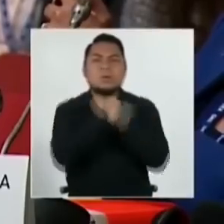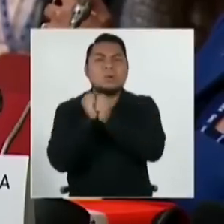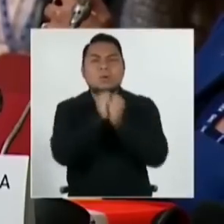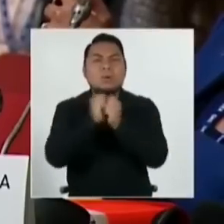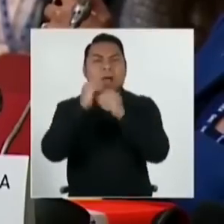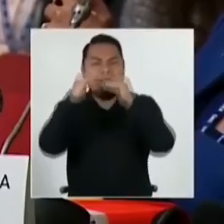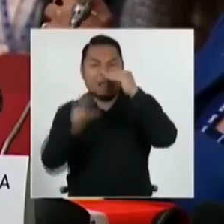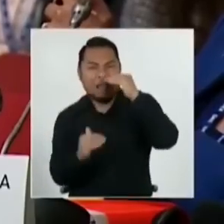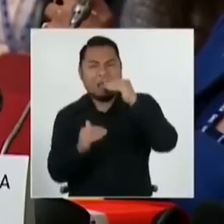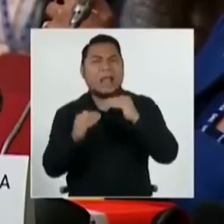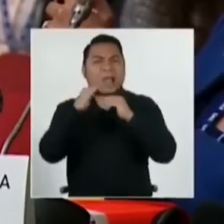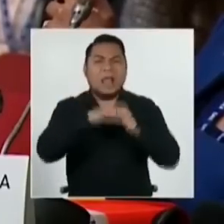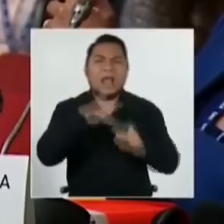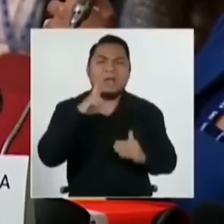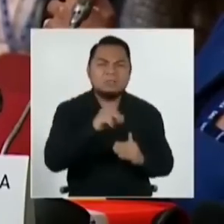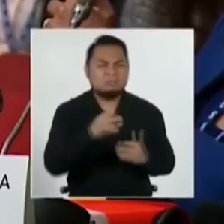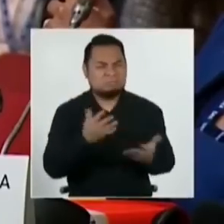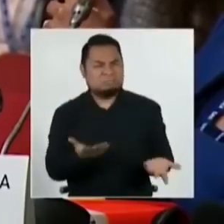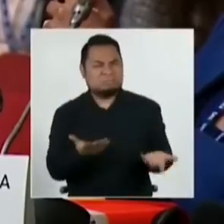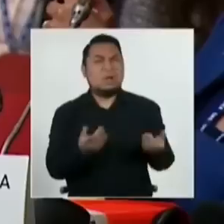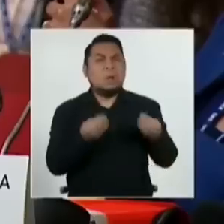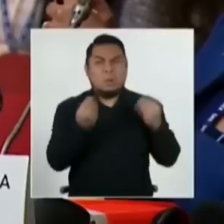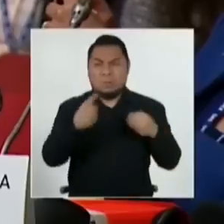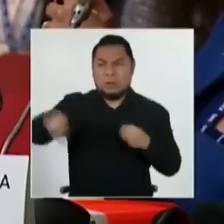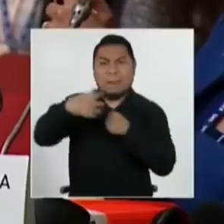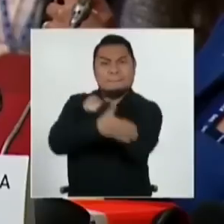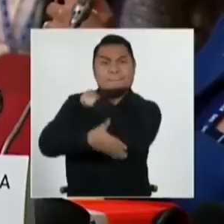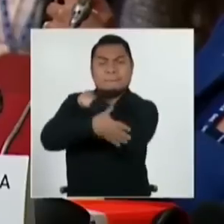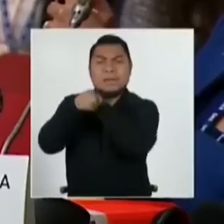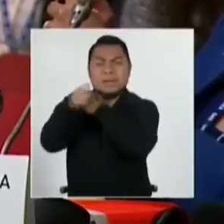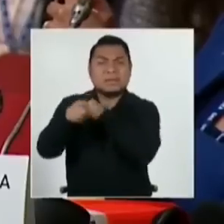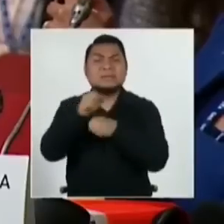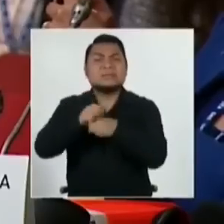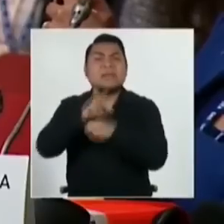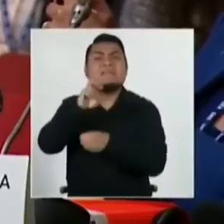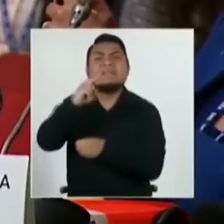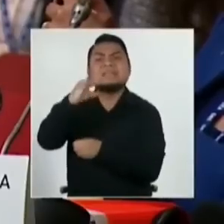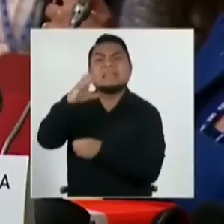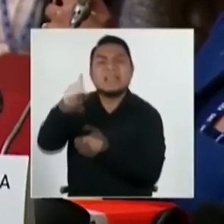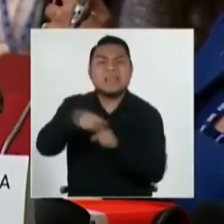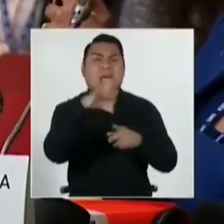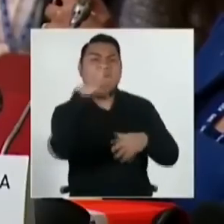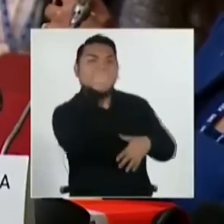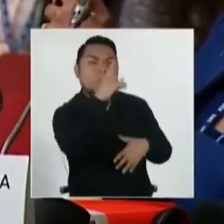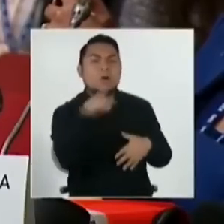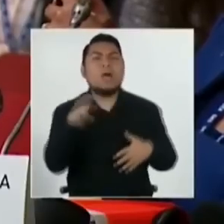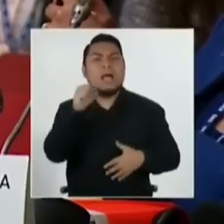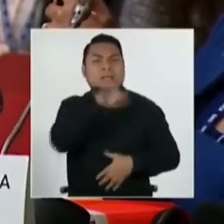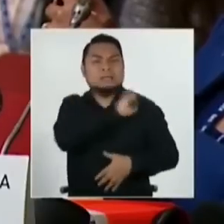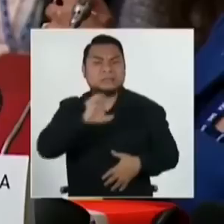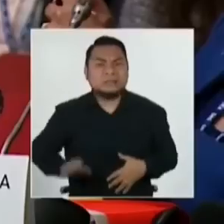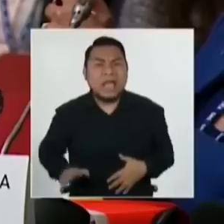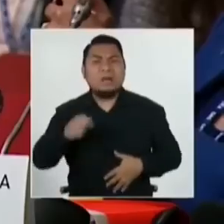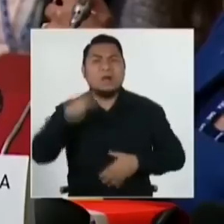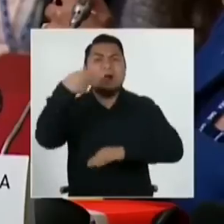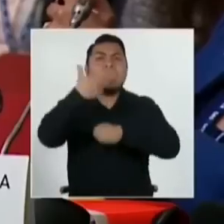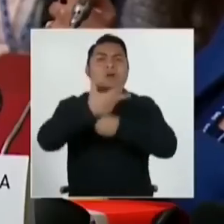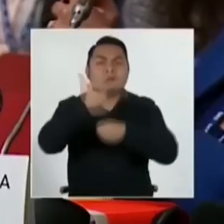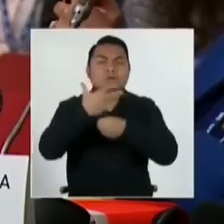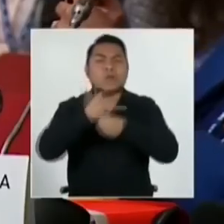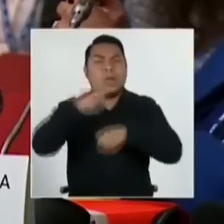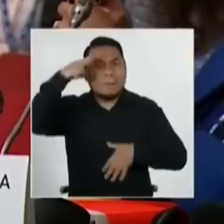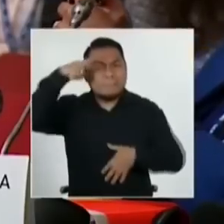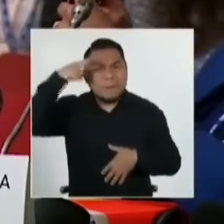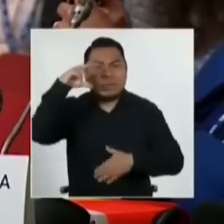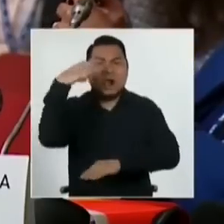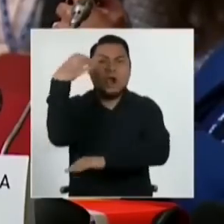contra la desigualdad y discriminación cuando países como San Vicente y las Granadinas, Bolivia, El Salvador, Honduras, México y